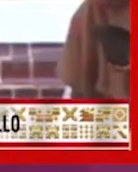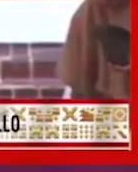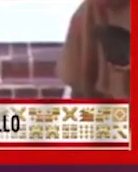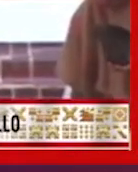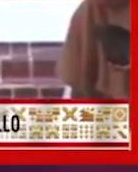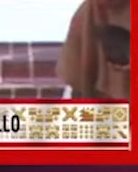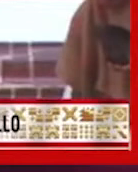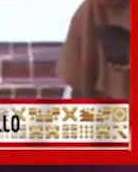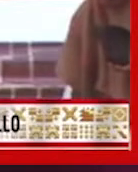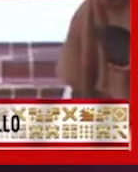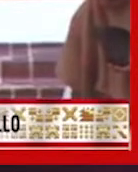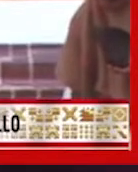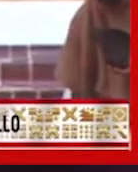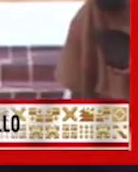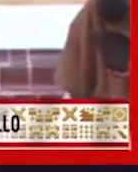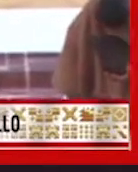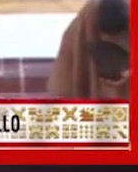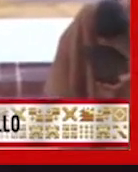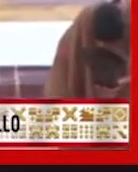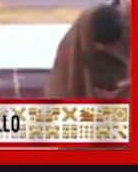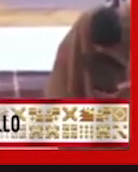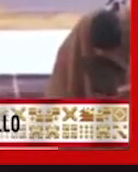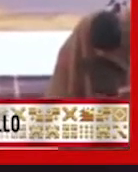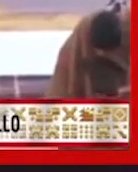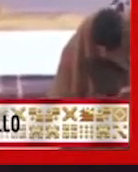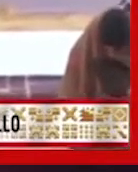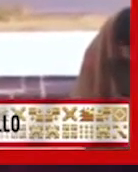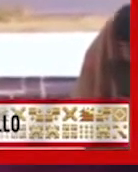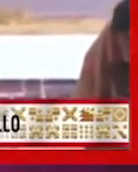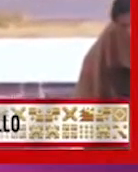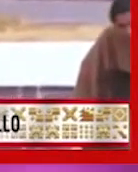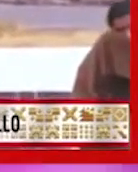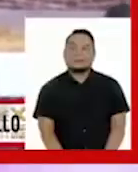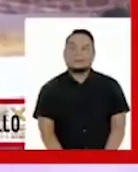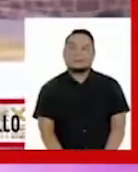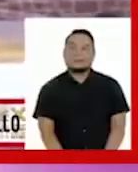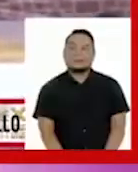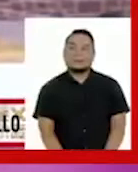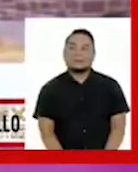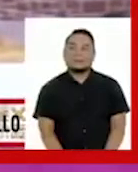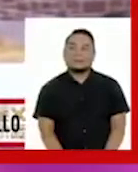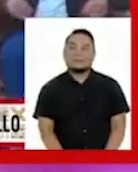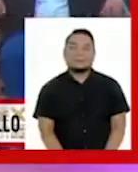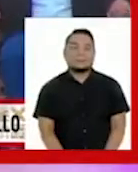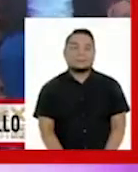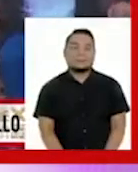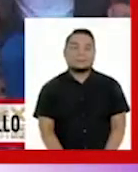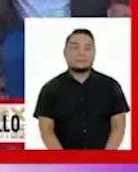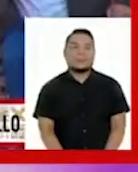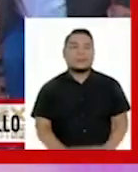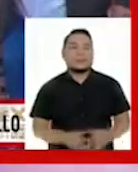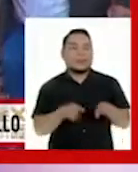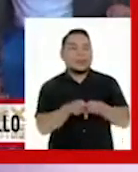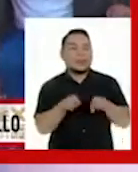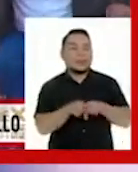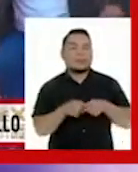enfilar sus cañones contra Bellido, entre otras cosas también por lo que tú dices, porque Bellido es del Cusco. Imagínate lo que es para Perú y para